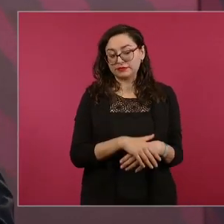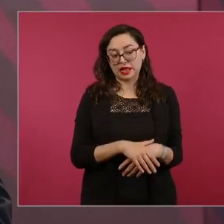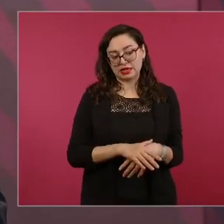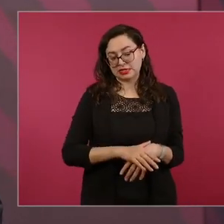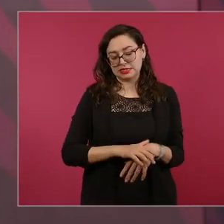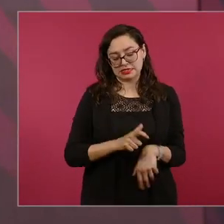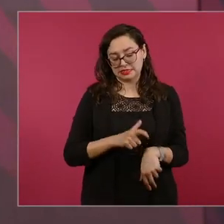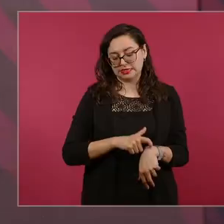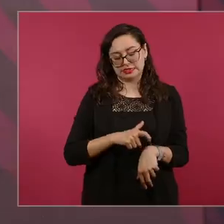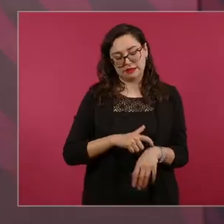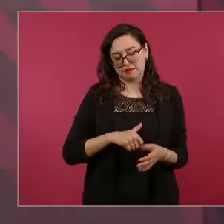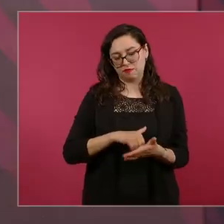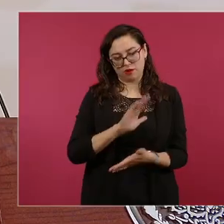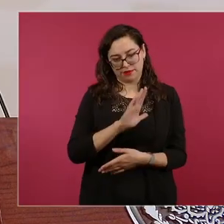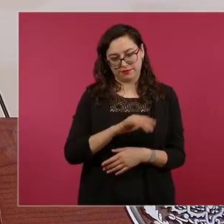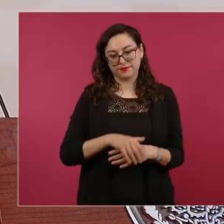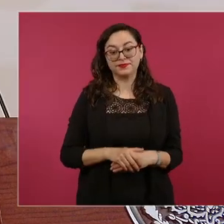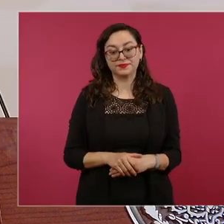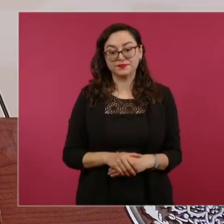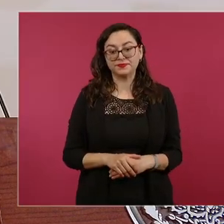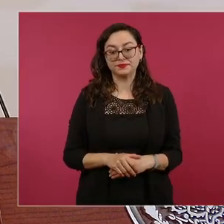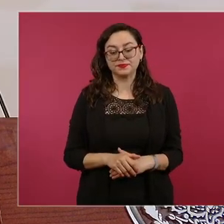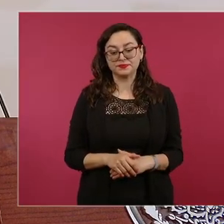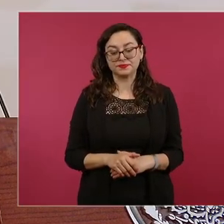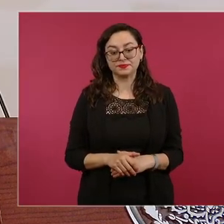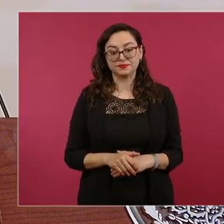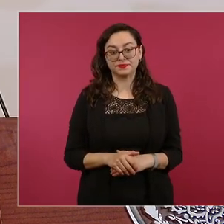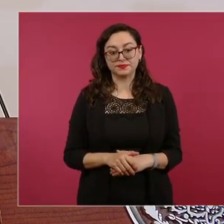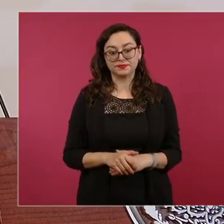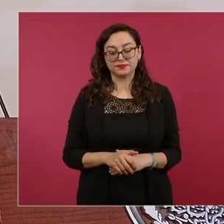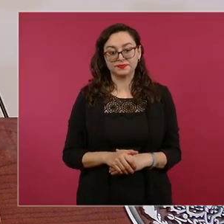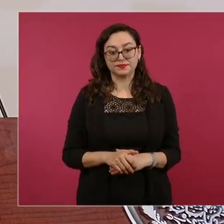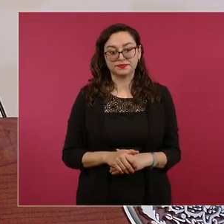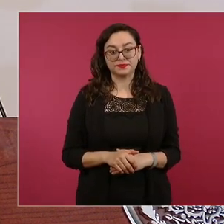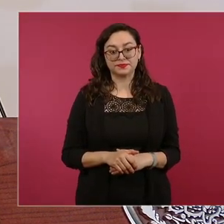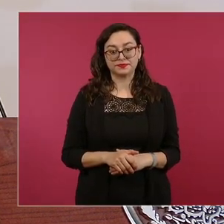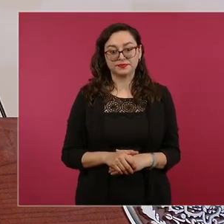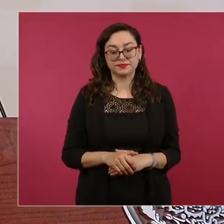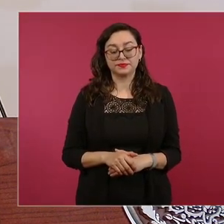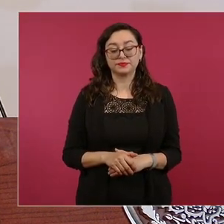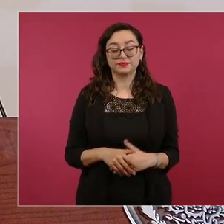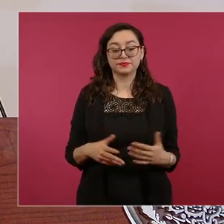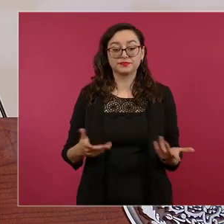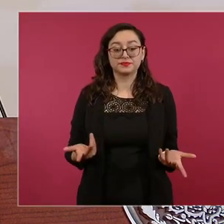los medios